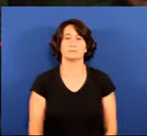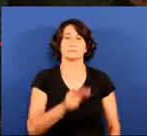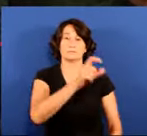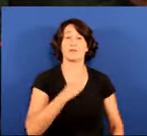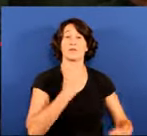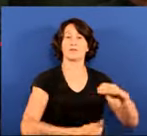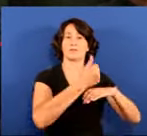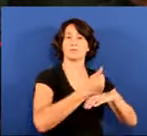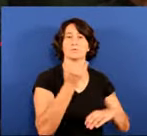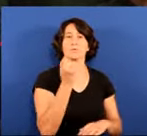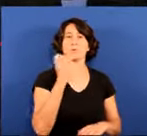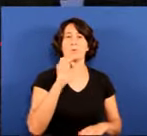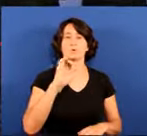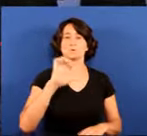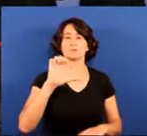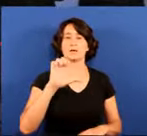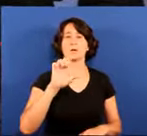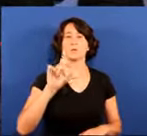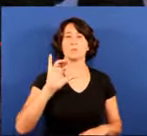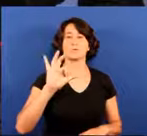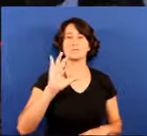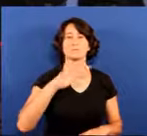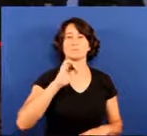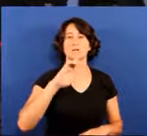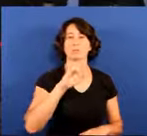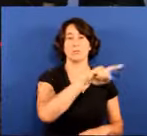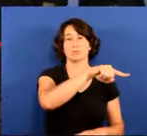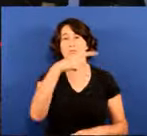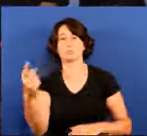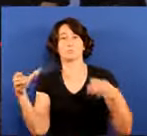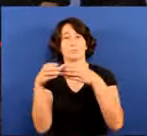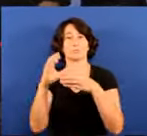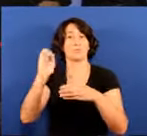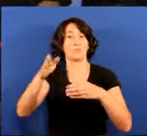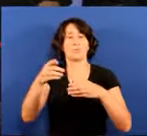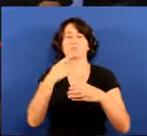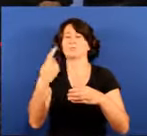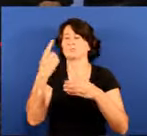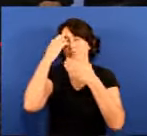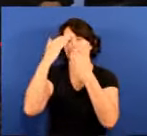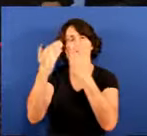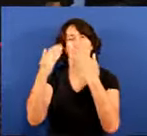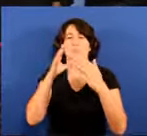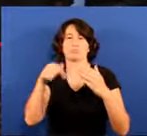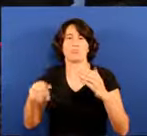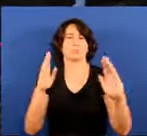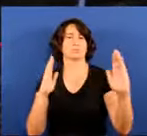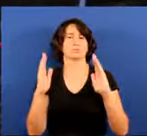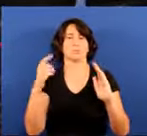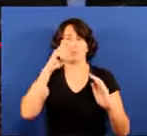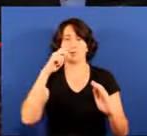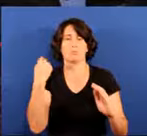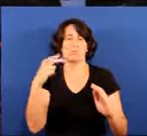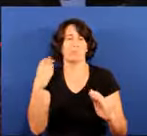alcalde de Sestao, Josu Vergara, el presidente de la Sociedad Deportiva, José Manuel Monge, el entrenador de Kaiku, José Luis Corta, y